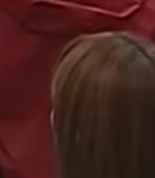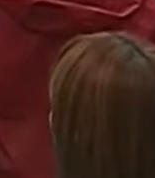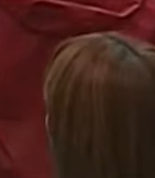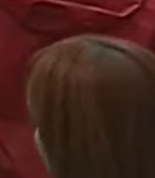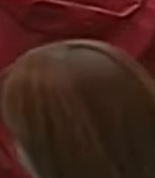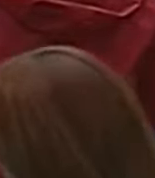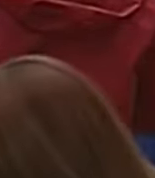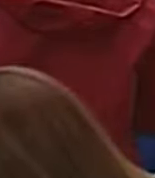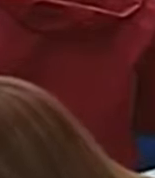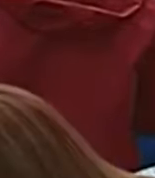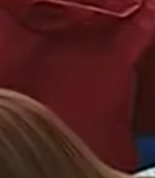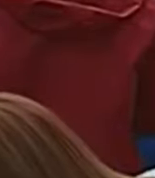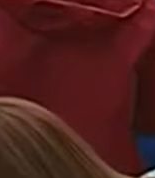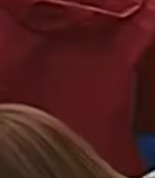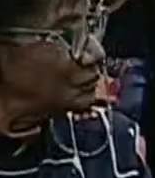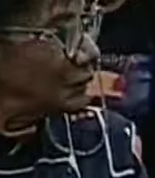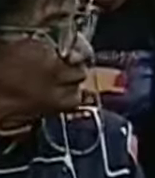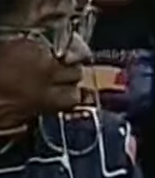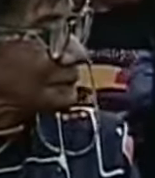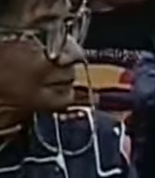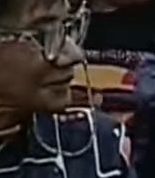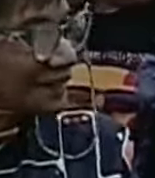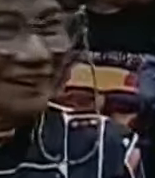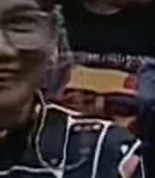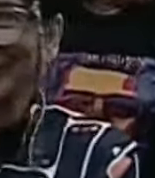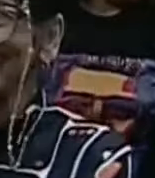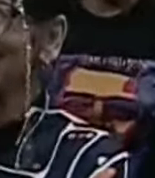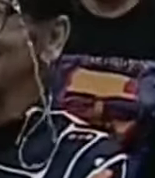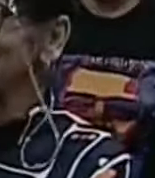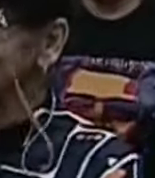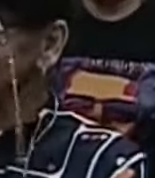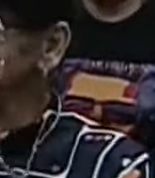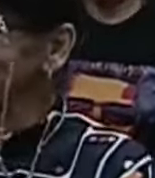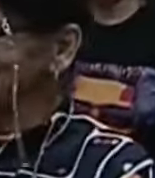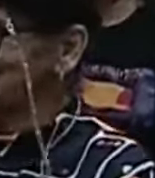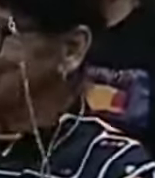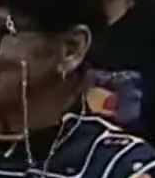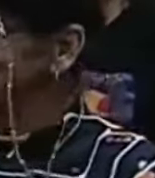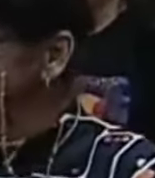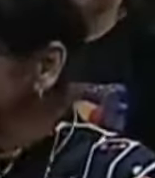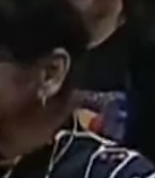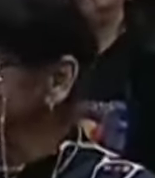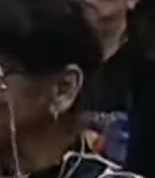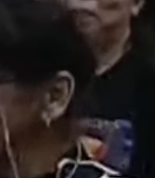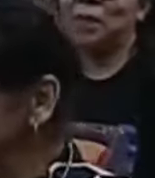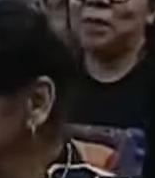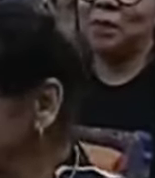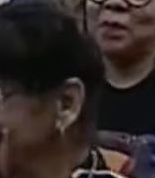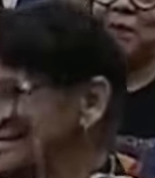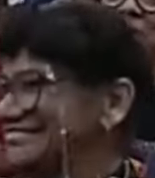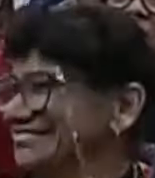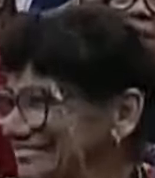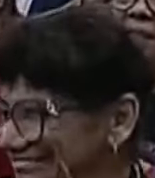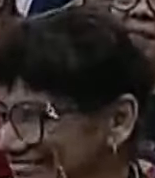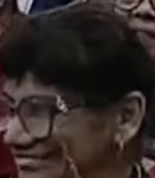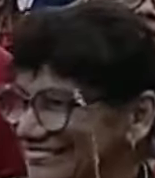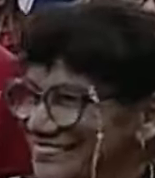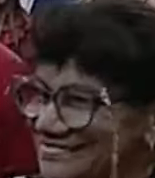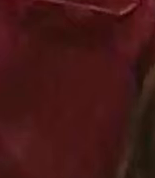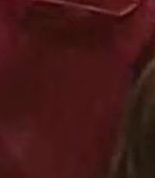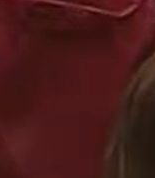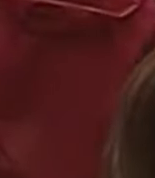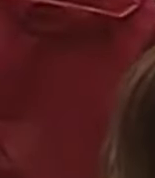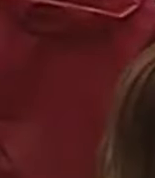la quinta generación es la que se está preparando en los salones de estudios, que está creciendo. El jefe de Estado venezolano